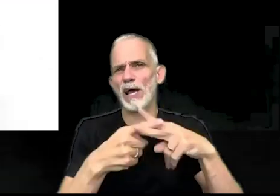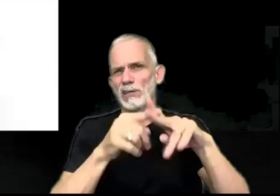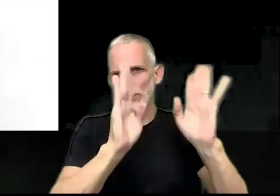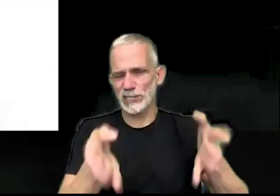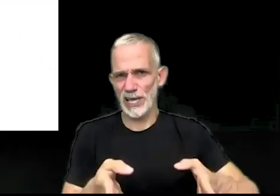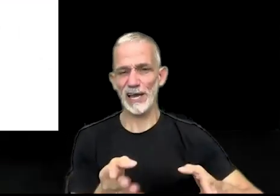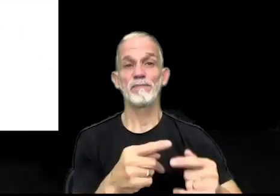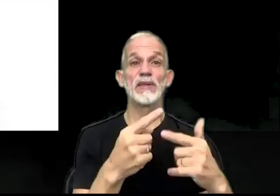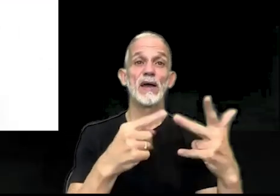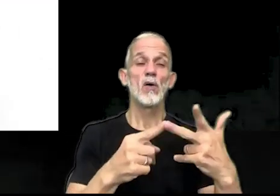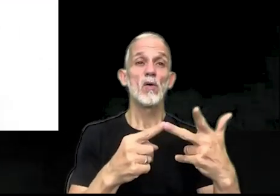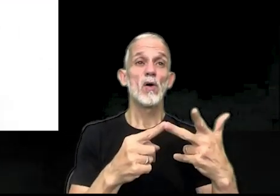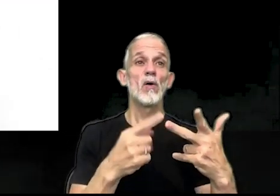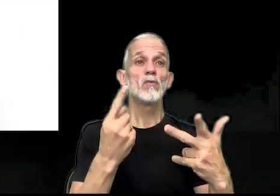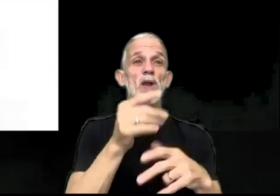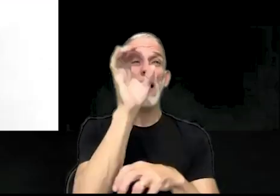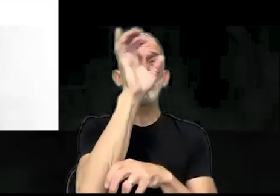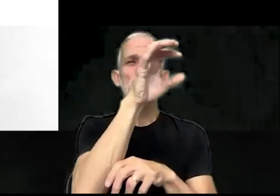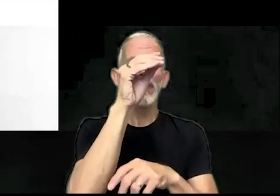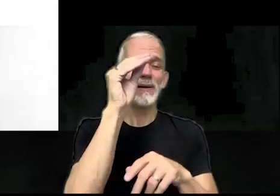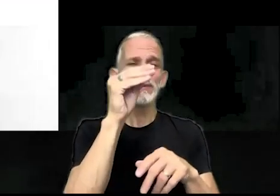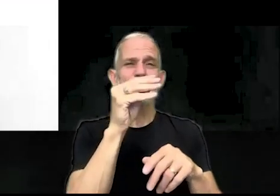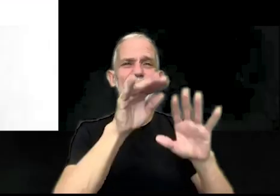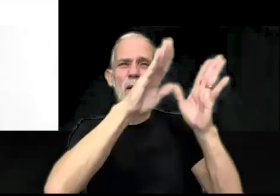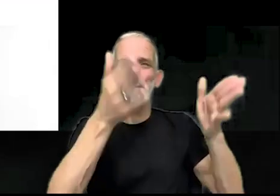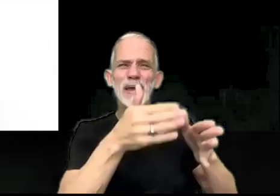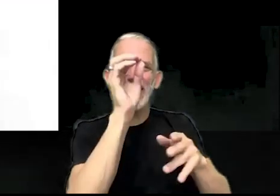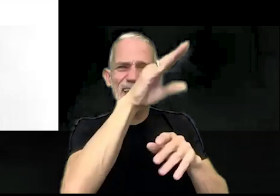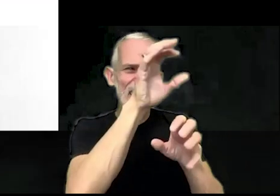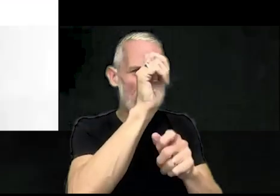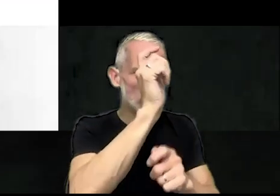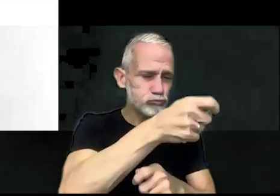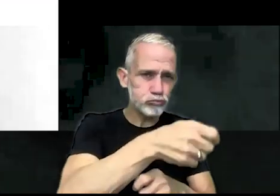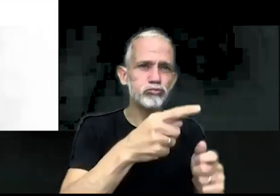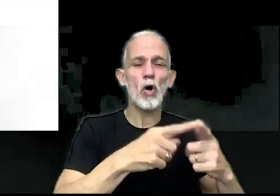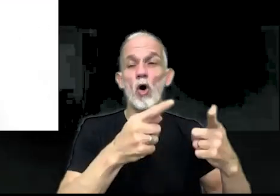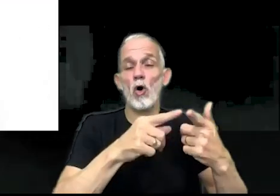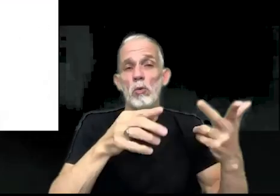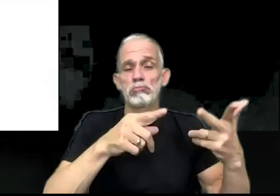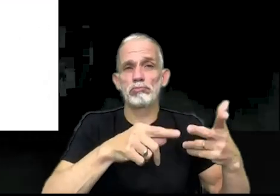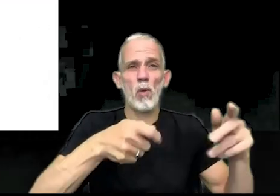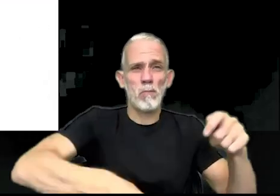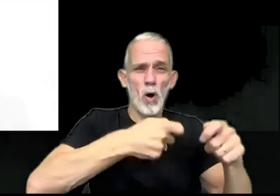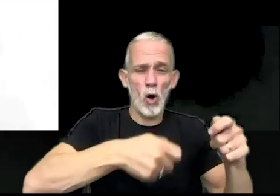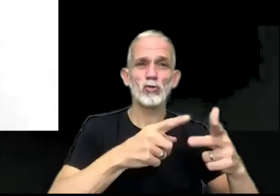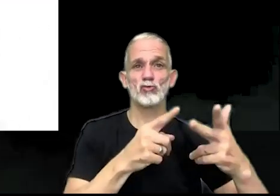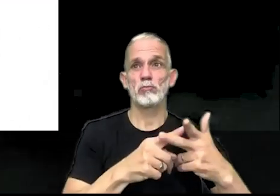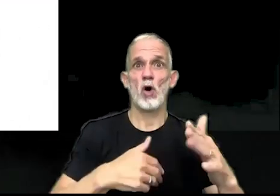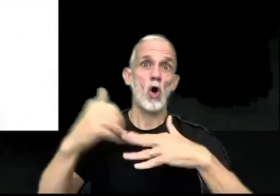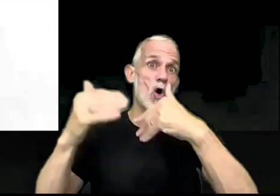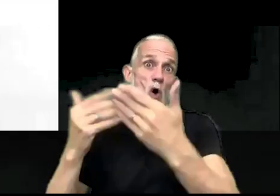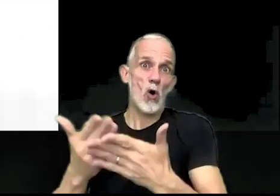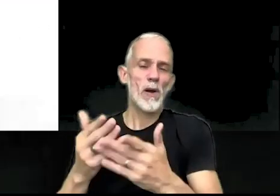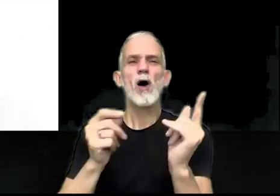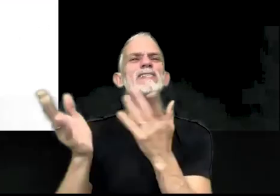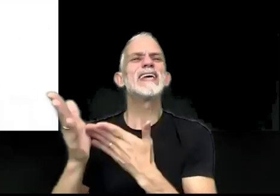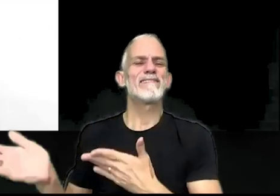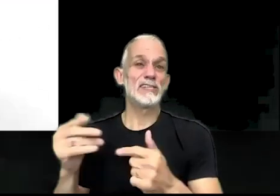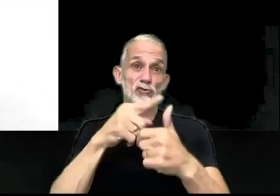taller, una mina, pozo, cantera, una obra en construcción, una prestación de